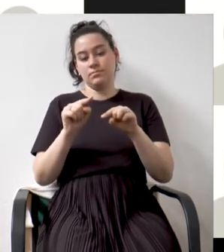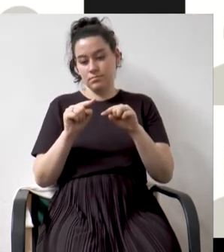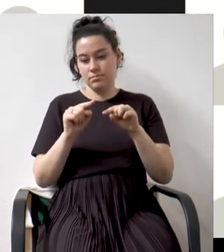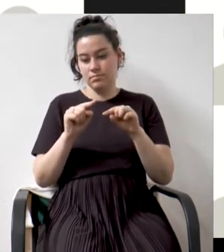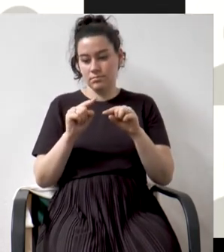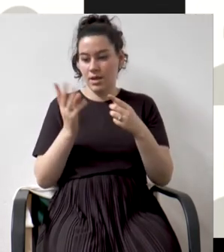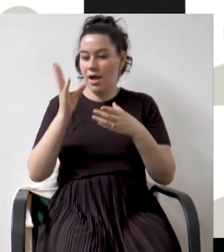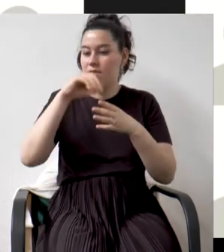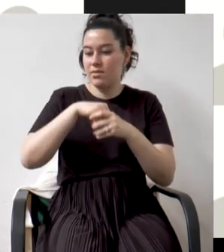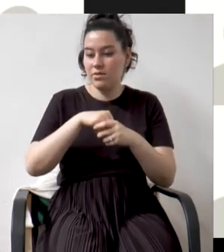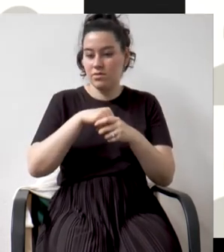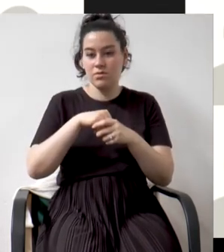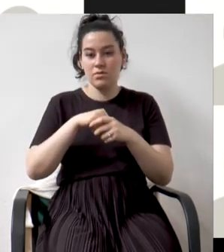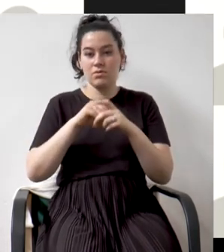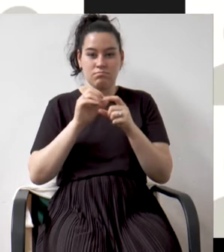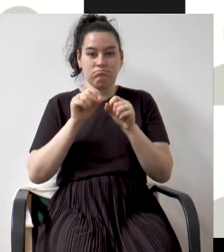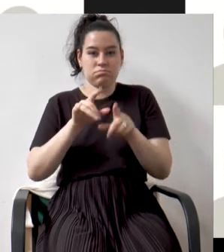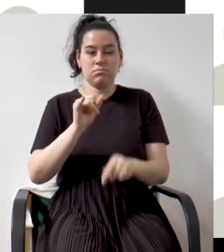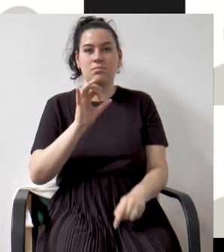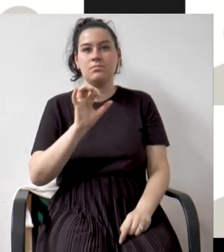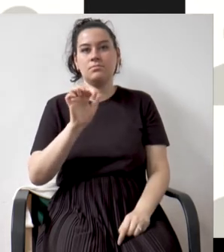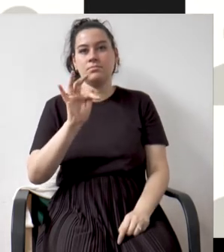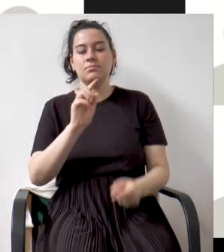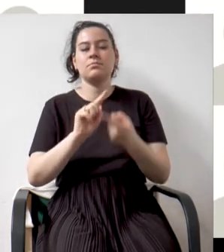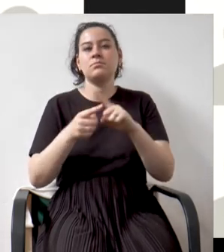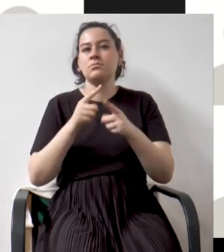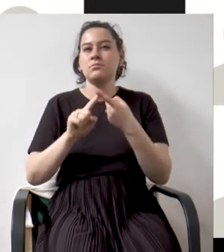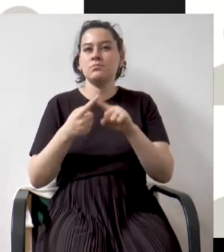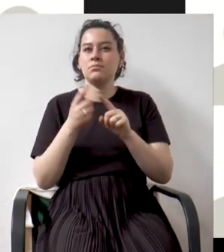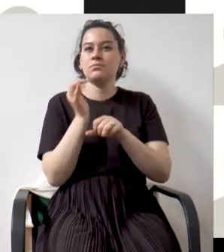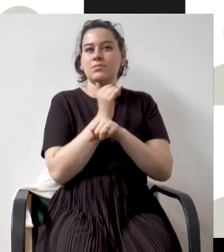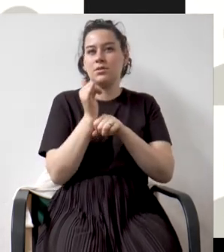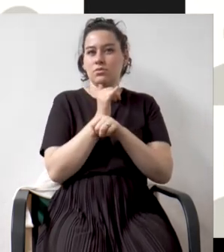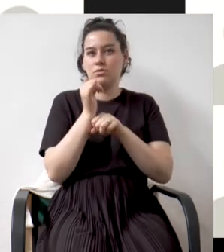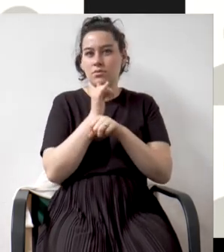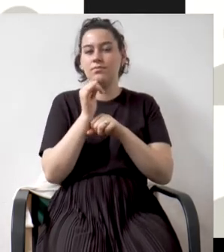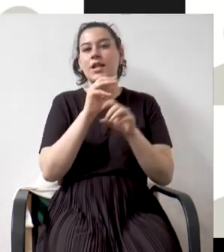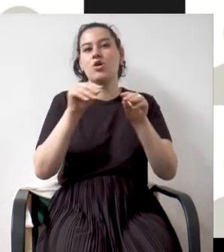de la riqueza, del acervo que tiene el ISEF en el relacionamiento institucional en los territorios.